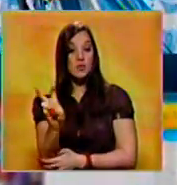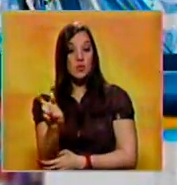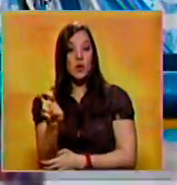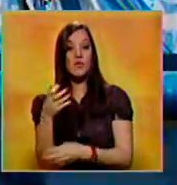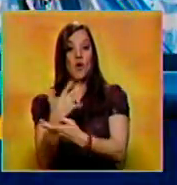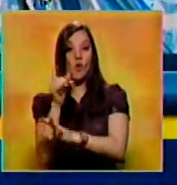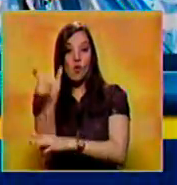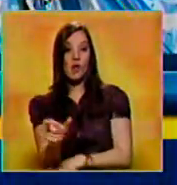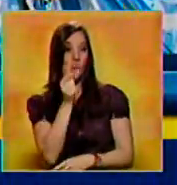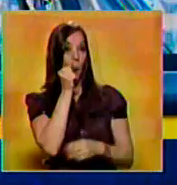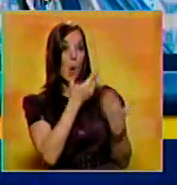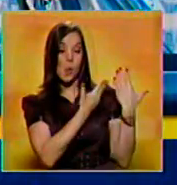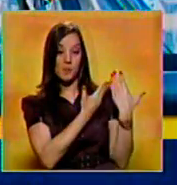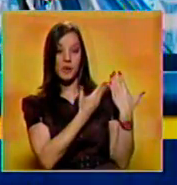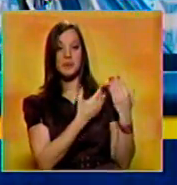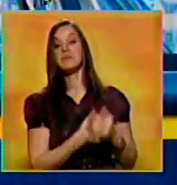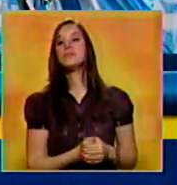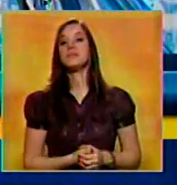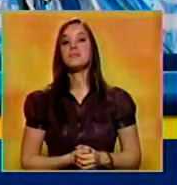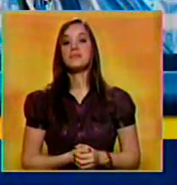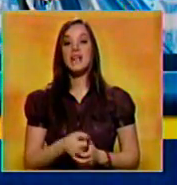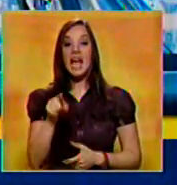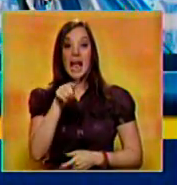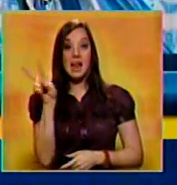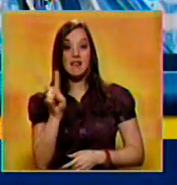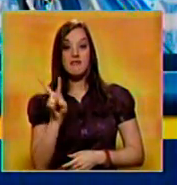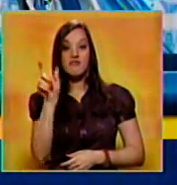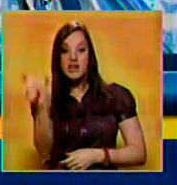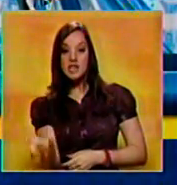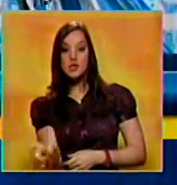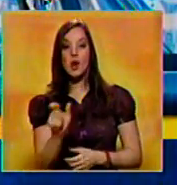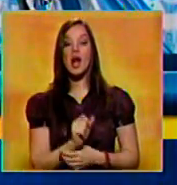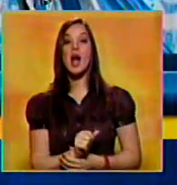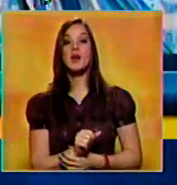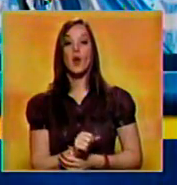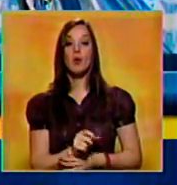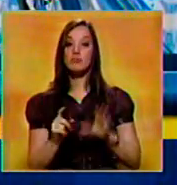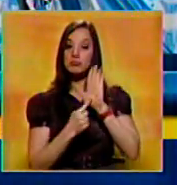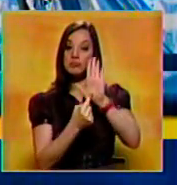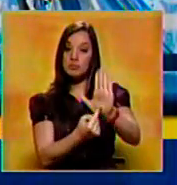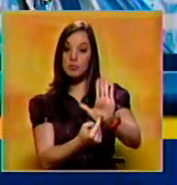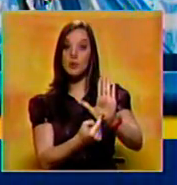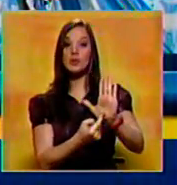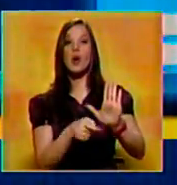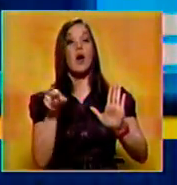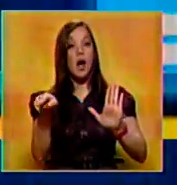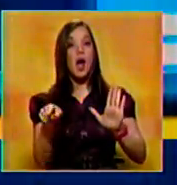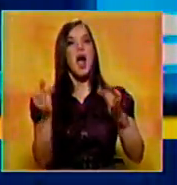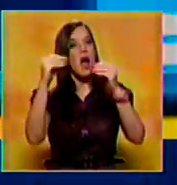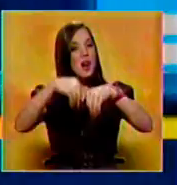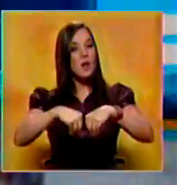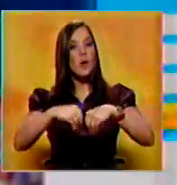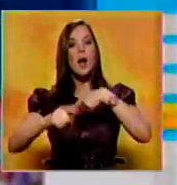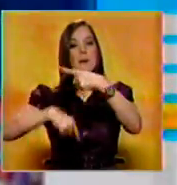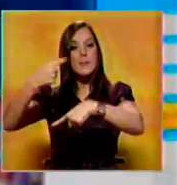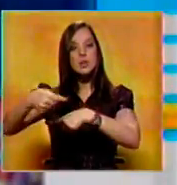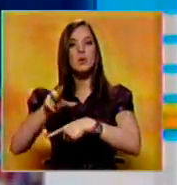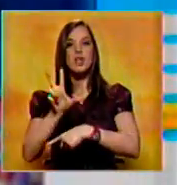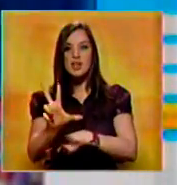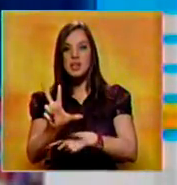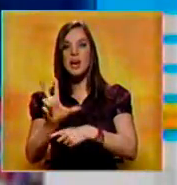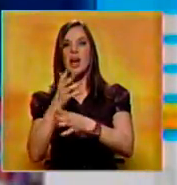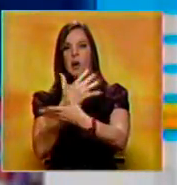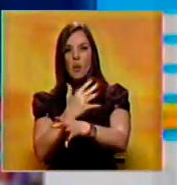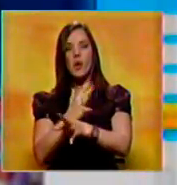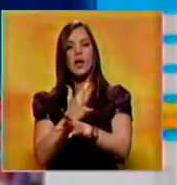Málaga. La entidad española anunció el fichaje del venezolano este miércoles a través de su portal digital. El acuerdo es por las próximas 3 temporadas.